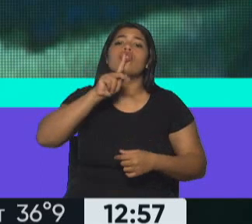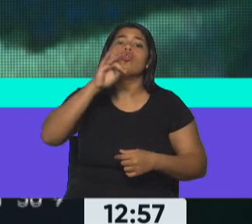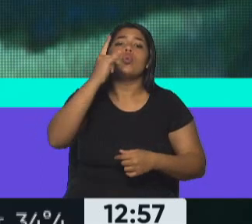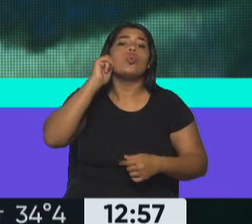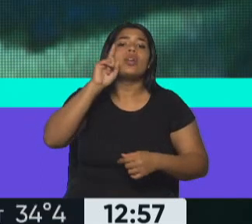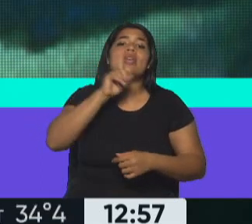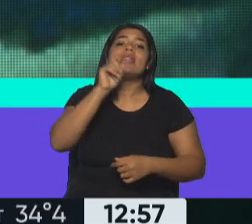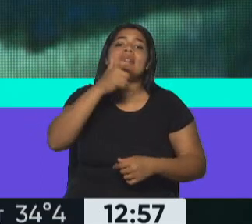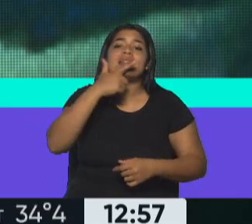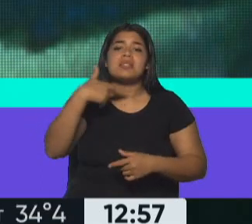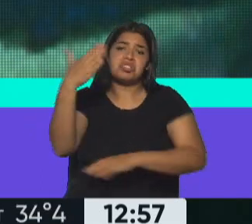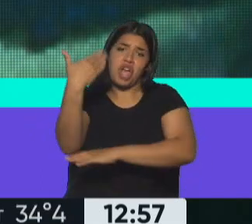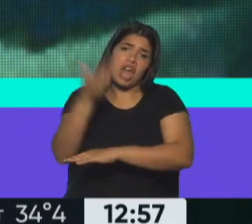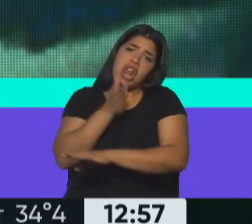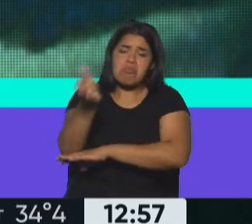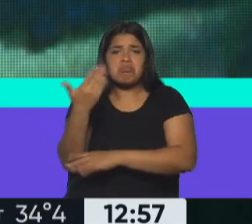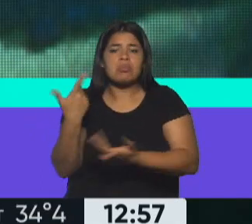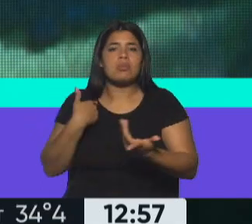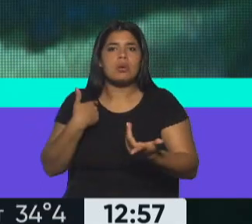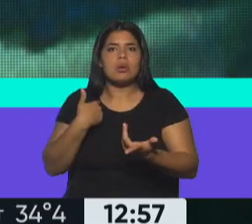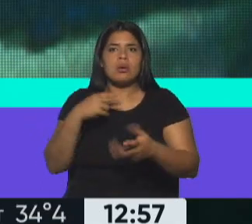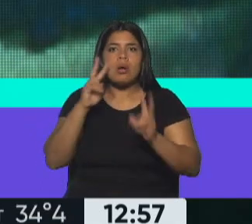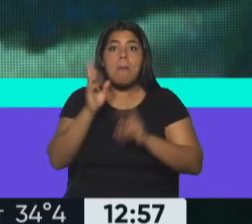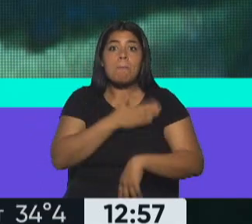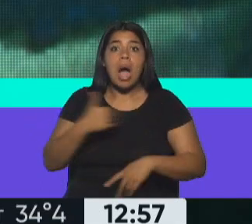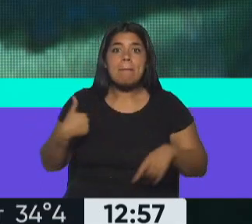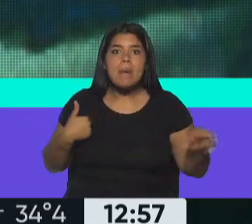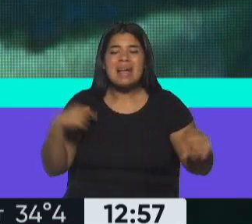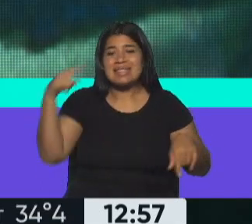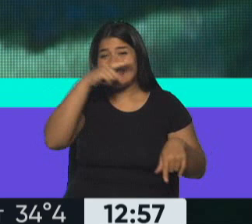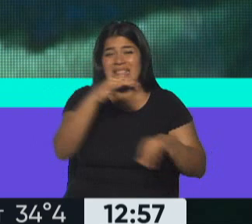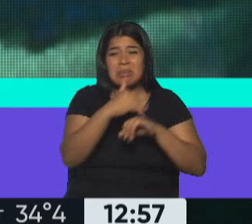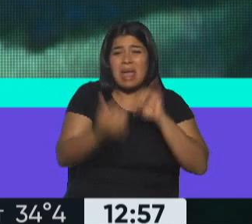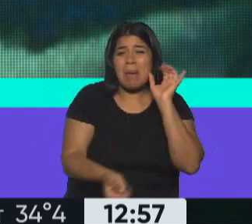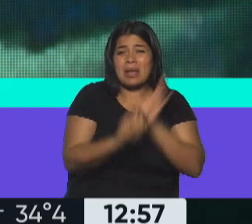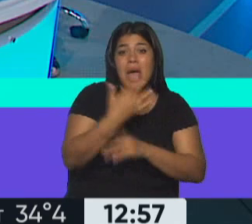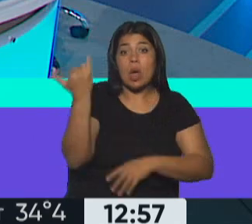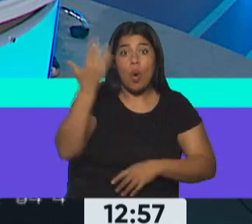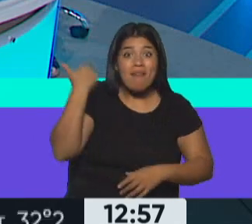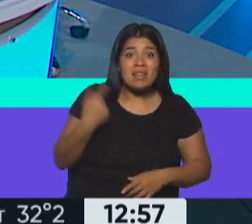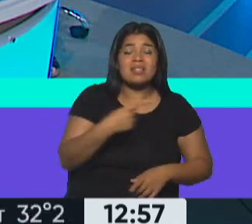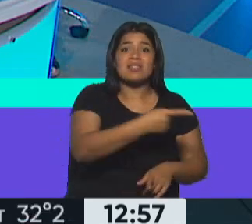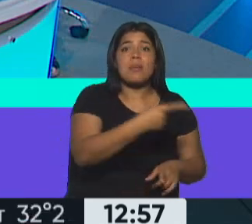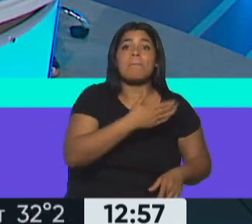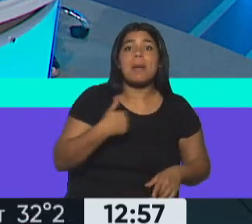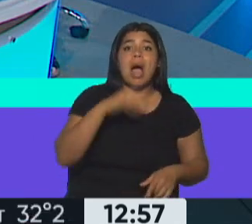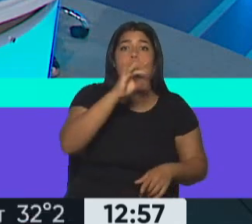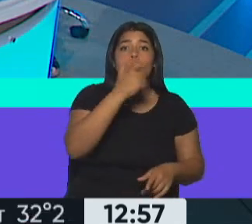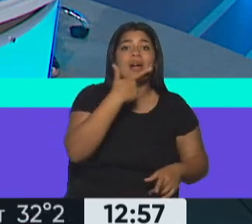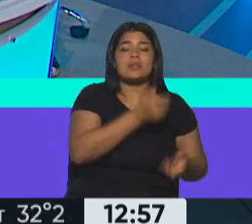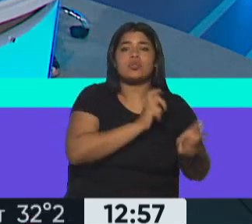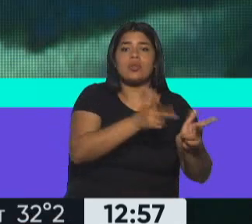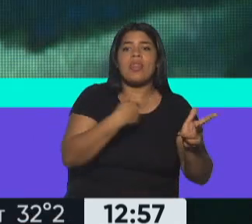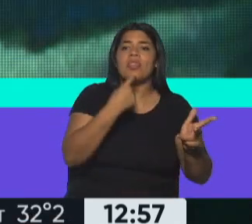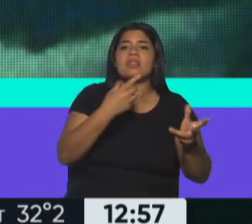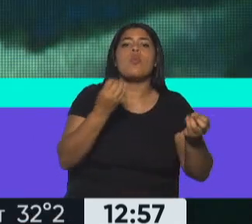hacemos desde madres del dolor y escucho a la mamá de lugares a las siete y media de la mañana del jueves donde yo dijo bueno esperamos un